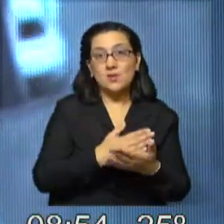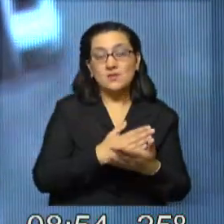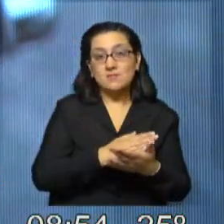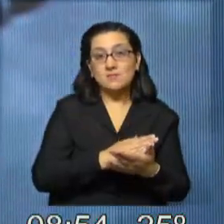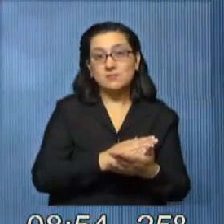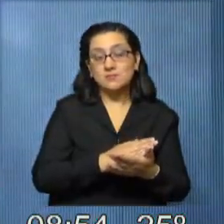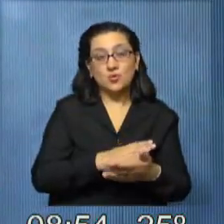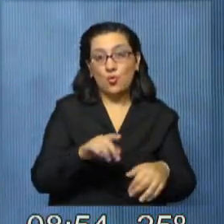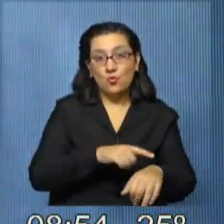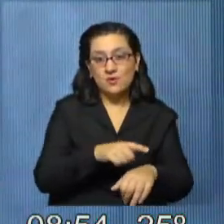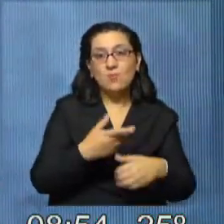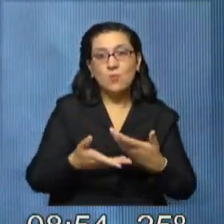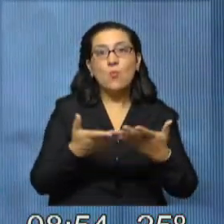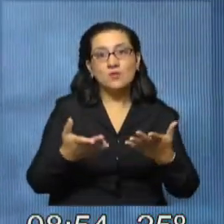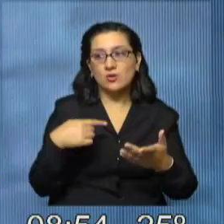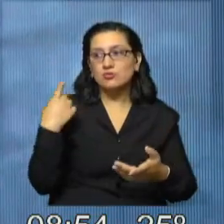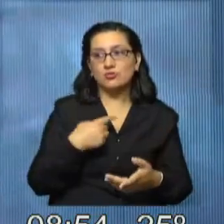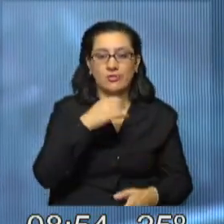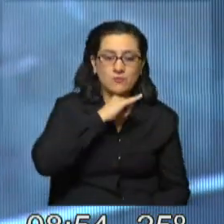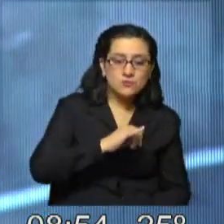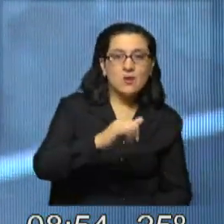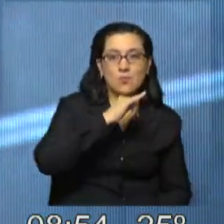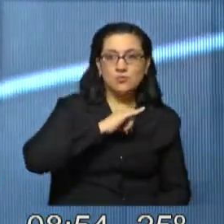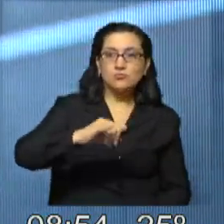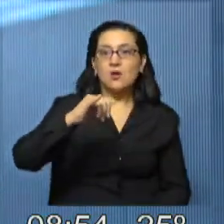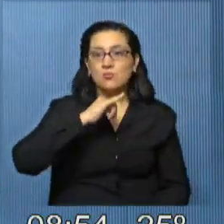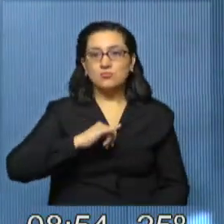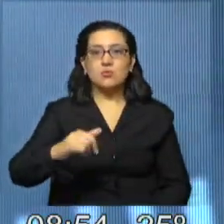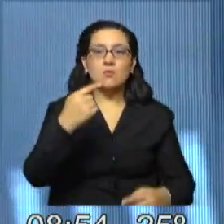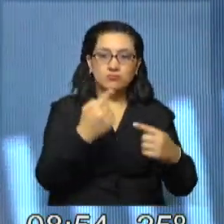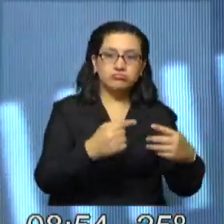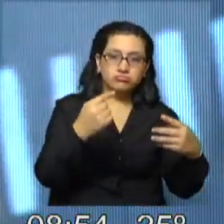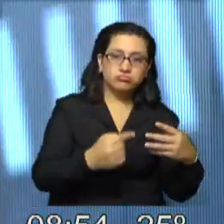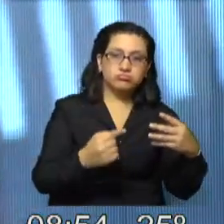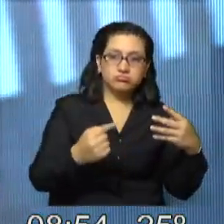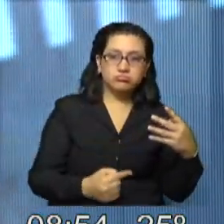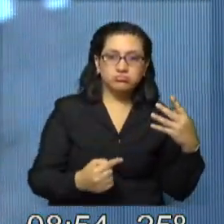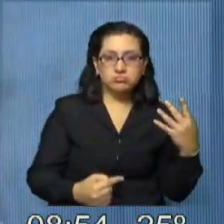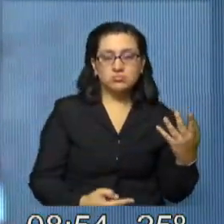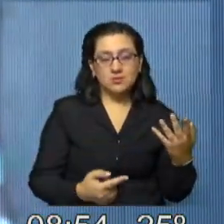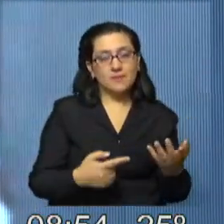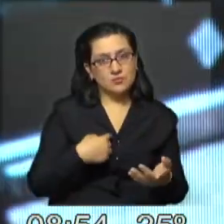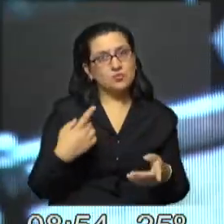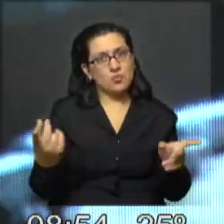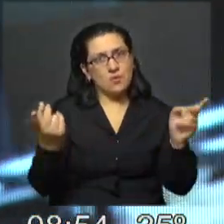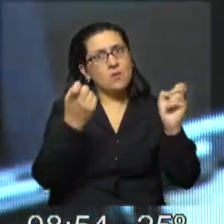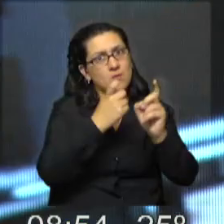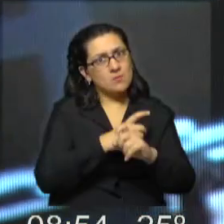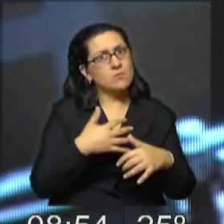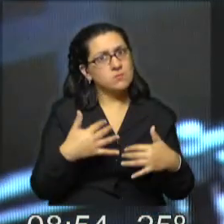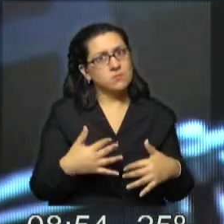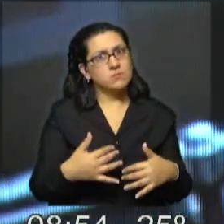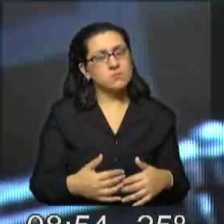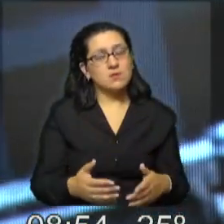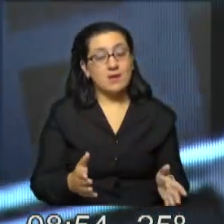revela que aquello que venimos denunciando sistemáticamente y que tiene como el capítulo más complejo para nosotros hasta ahora, más